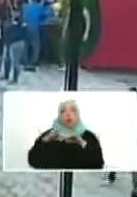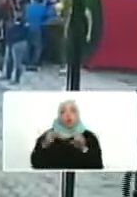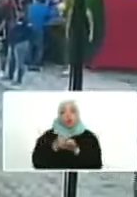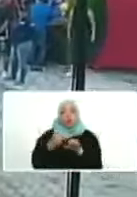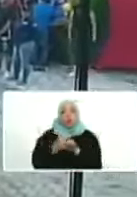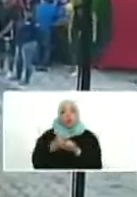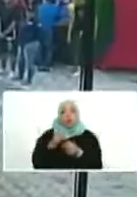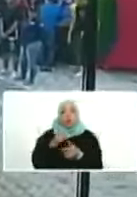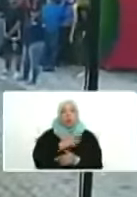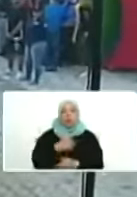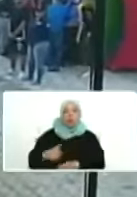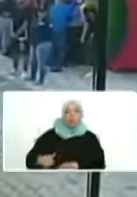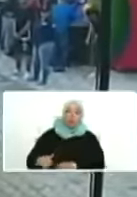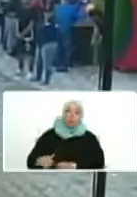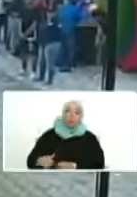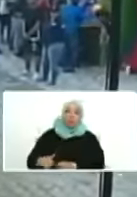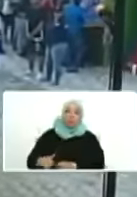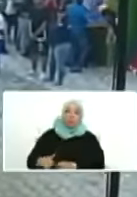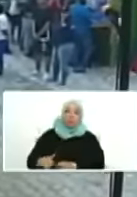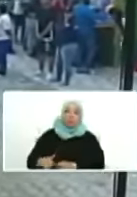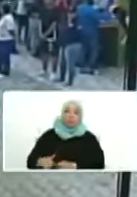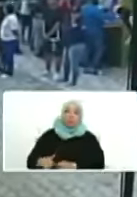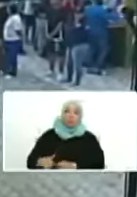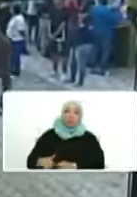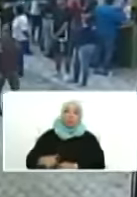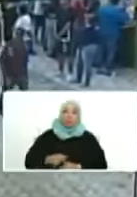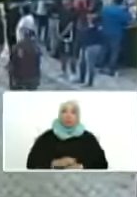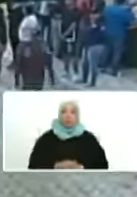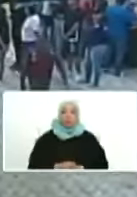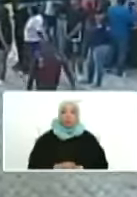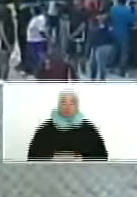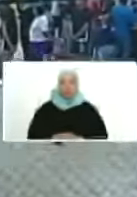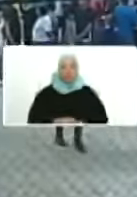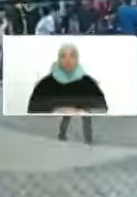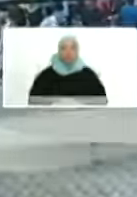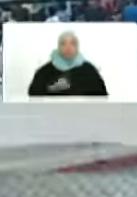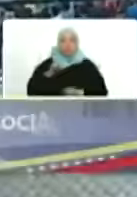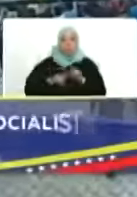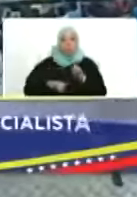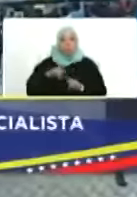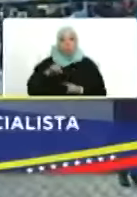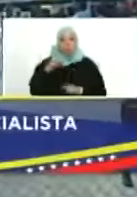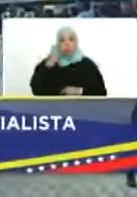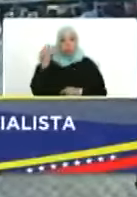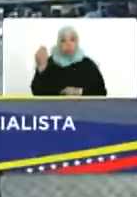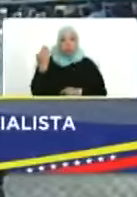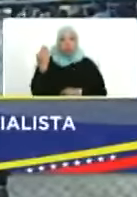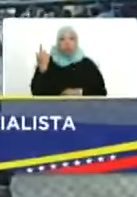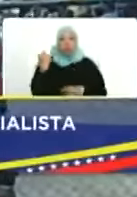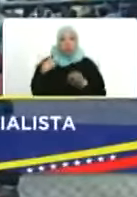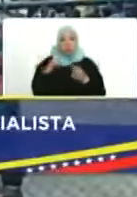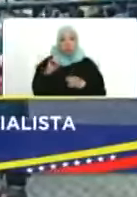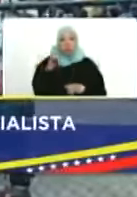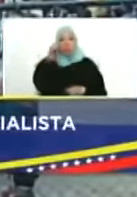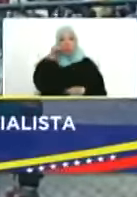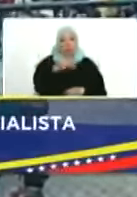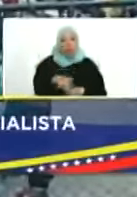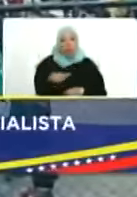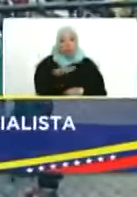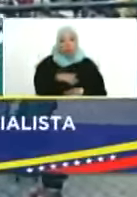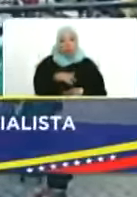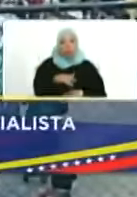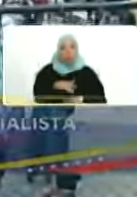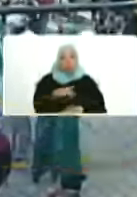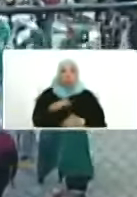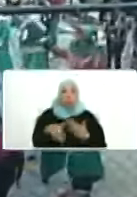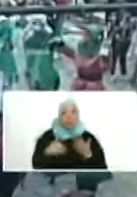señor presidente, hecho con material reciclaje. Alrededor de la plaza